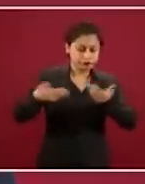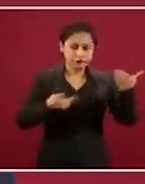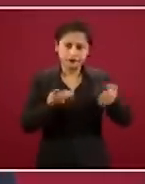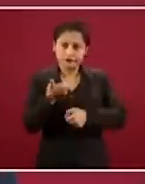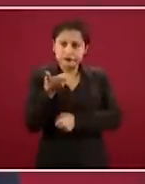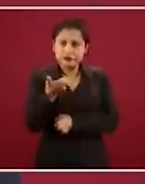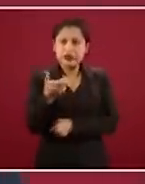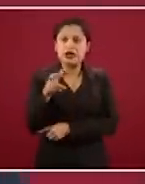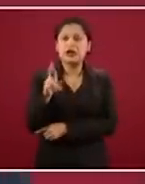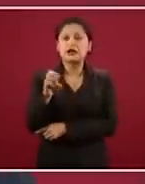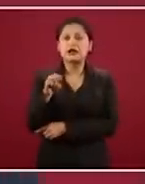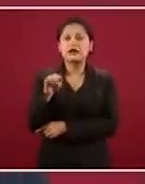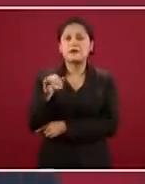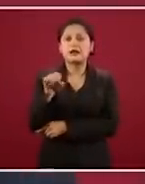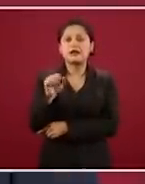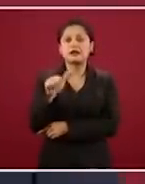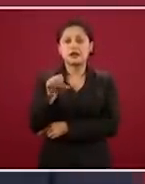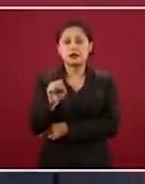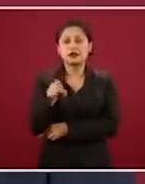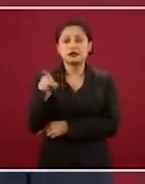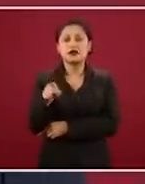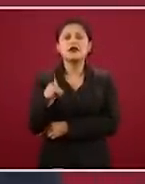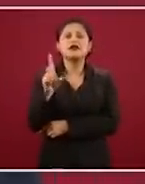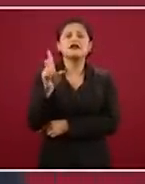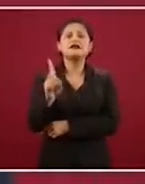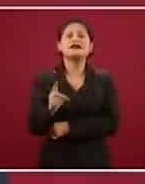Llegaron a 36 mil millones de dólares.